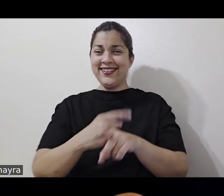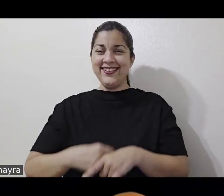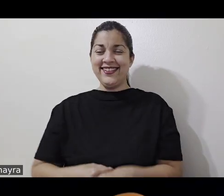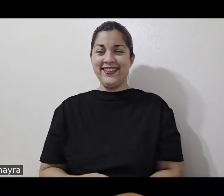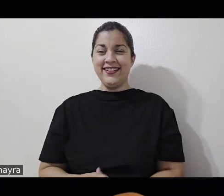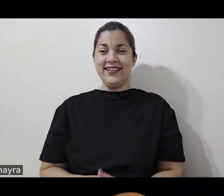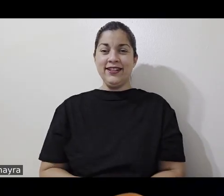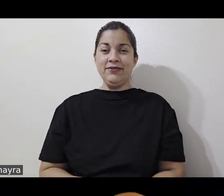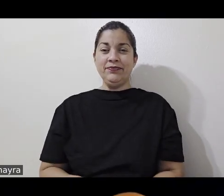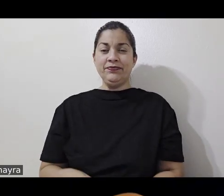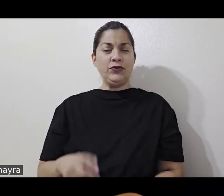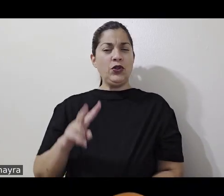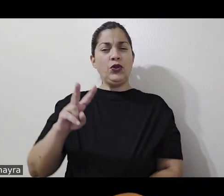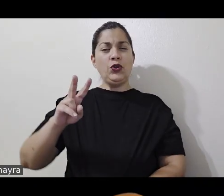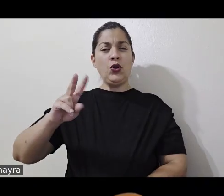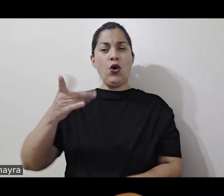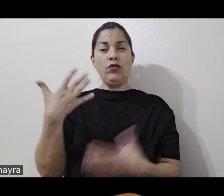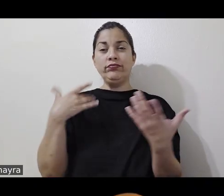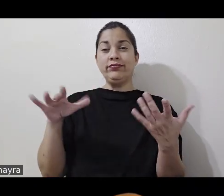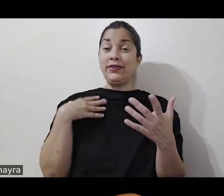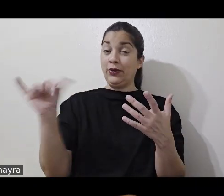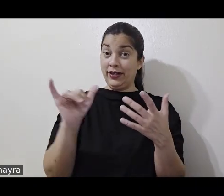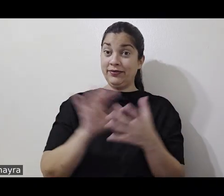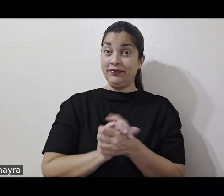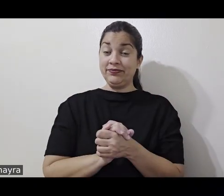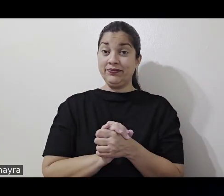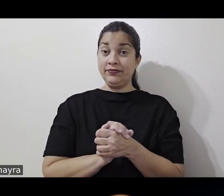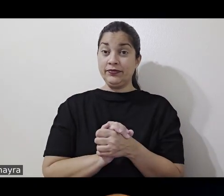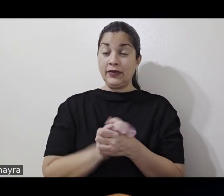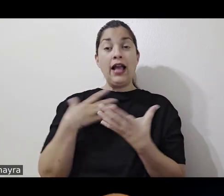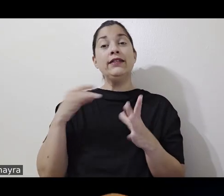dos, ¿cómo se llama? Adjetivos. Ajá. Que a